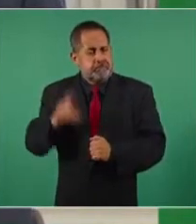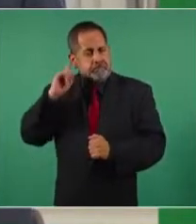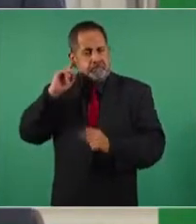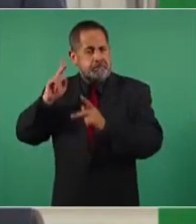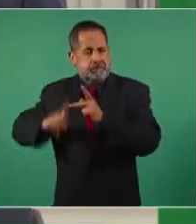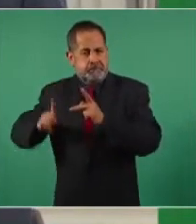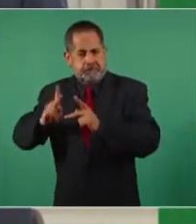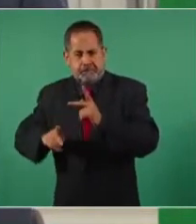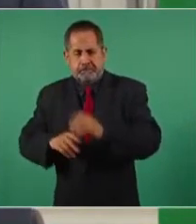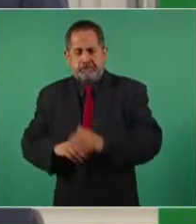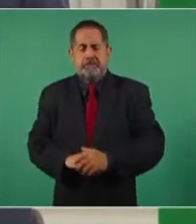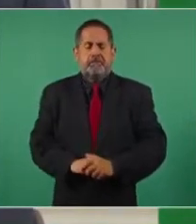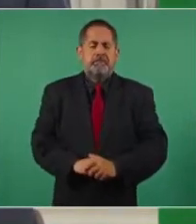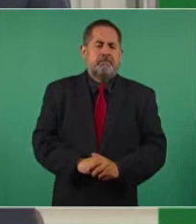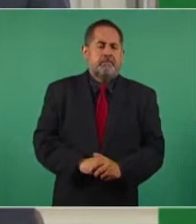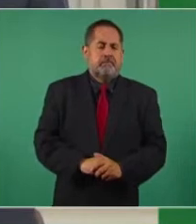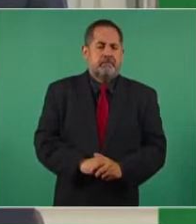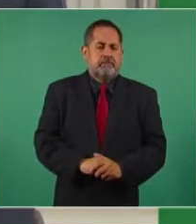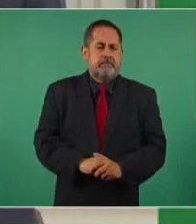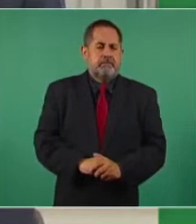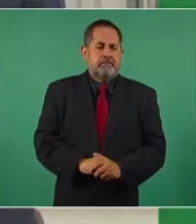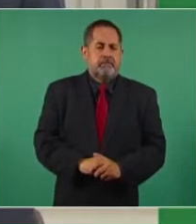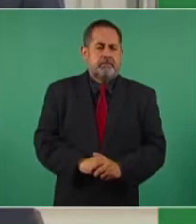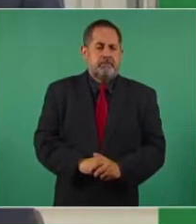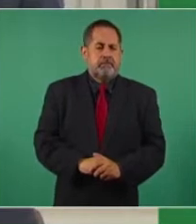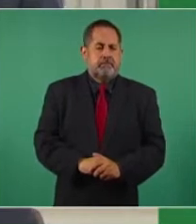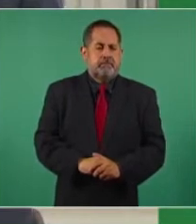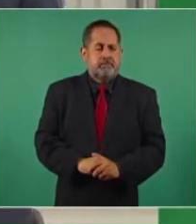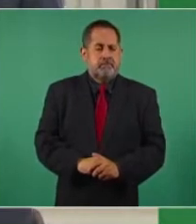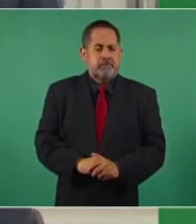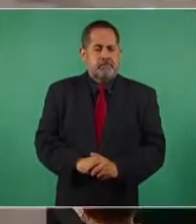es ideal